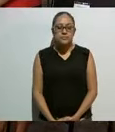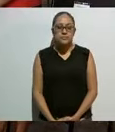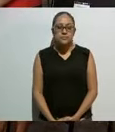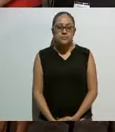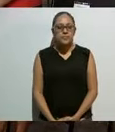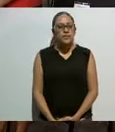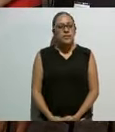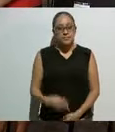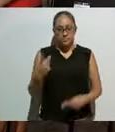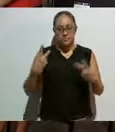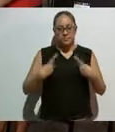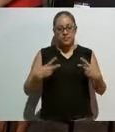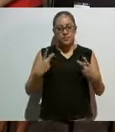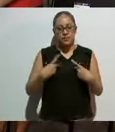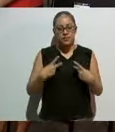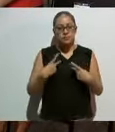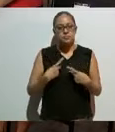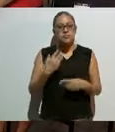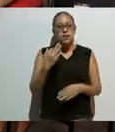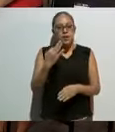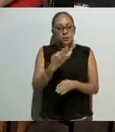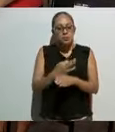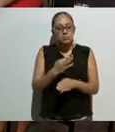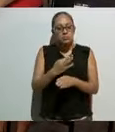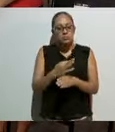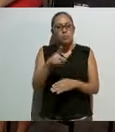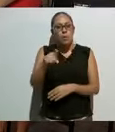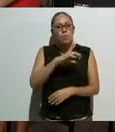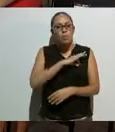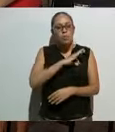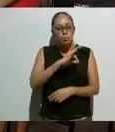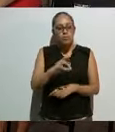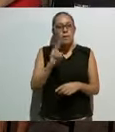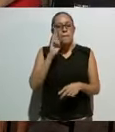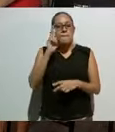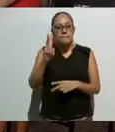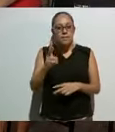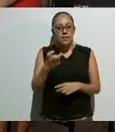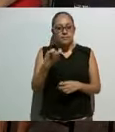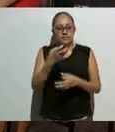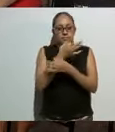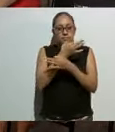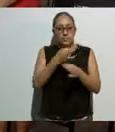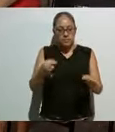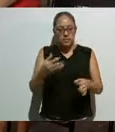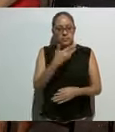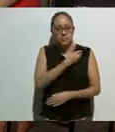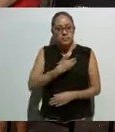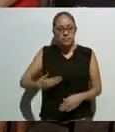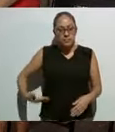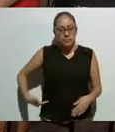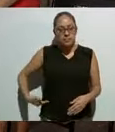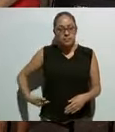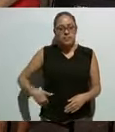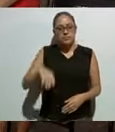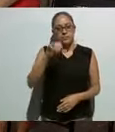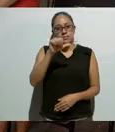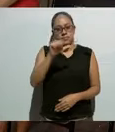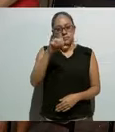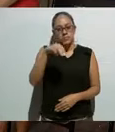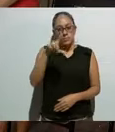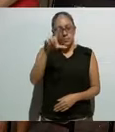Estimado público, escucharemos el mensaje que nos dirige el presidente constitucional de los Estados